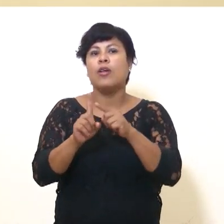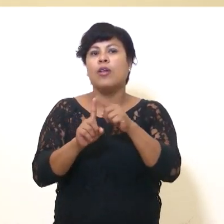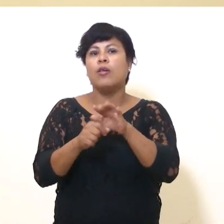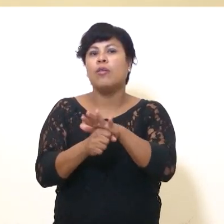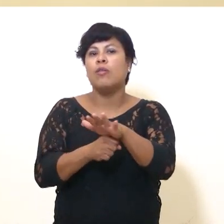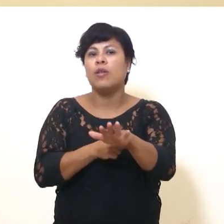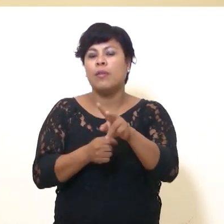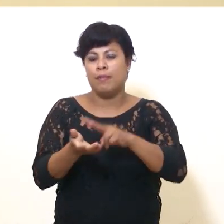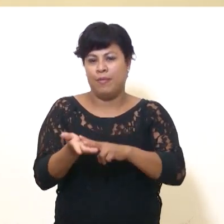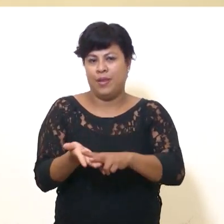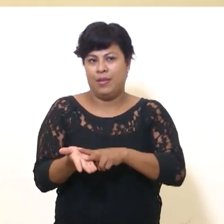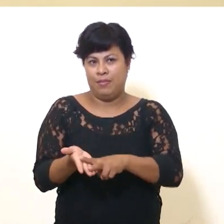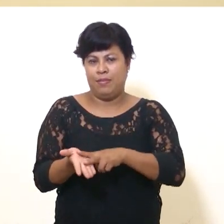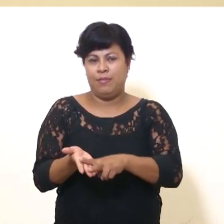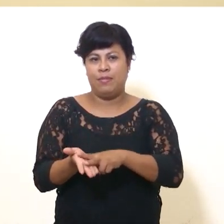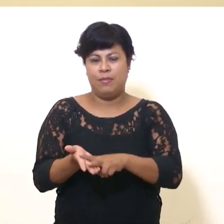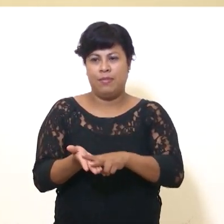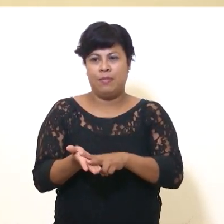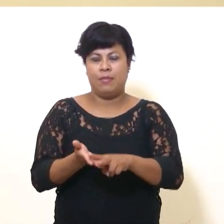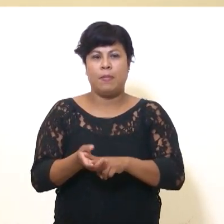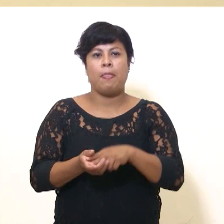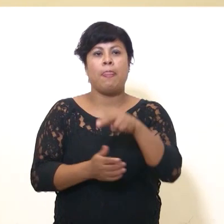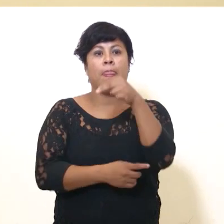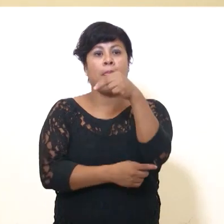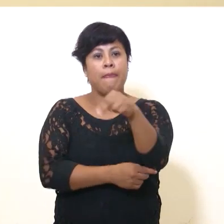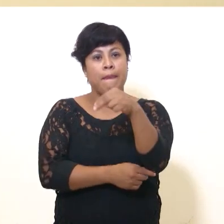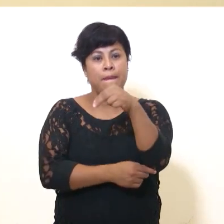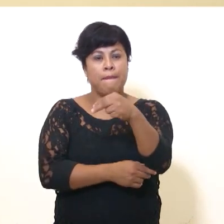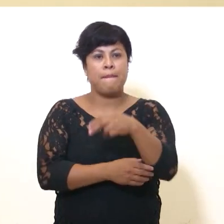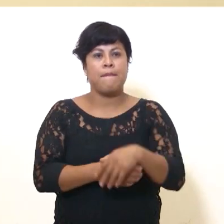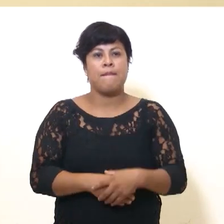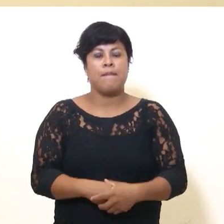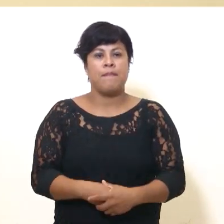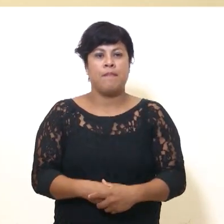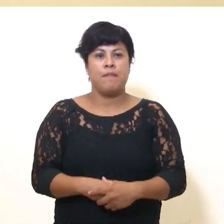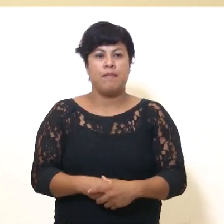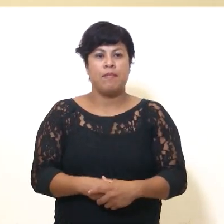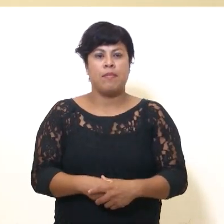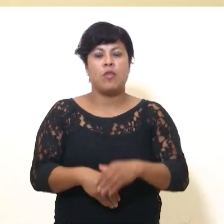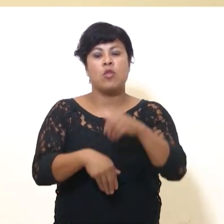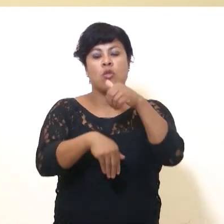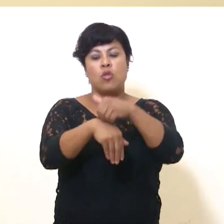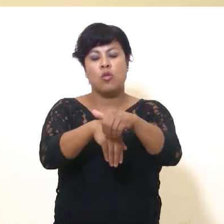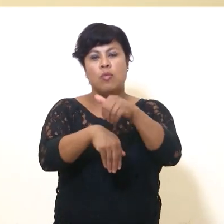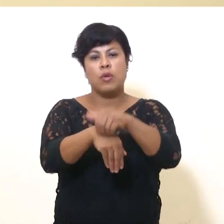este número, que es ¿de qué color? Verde, se llama